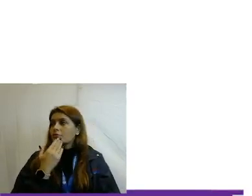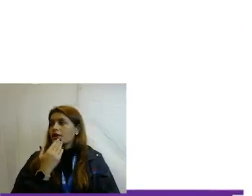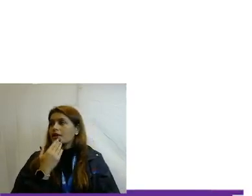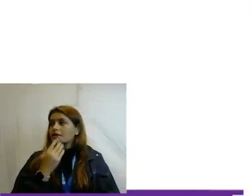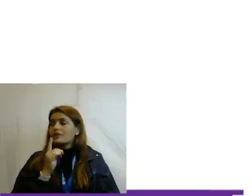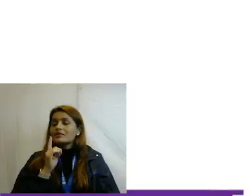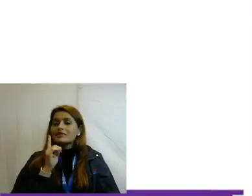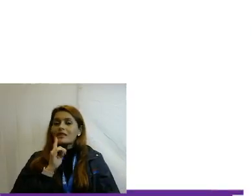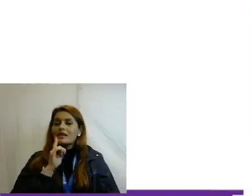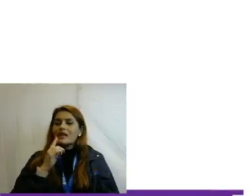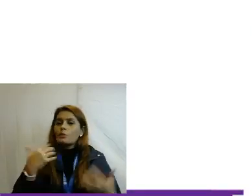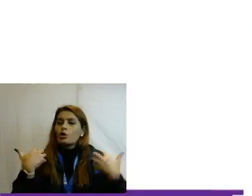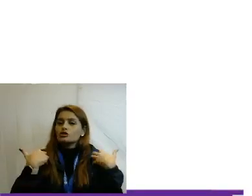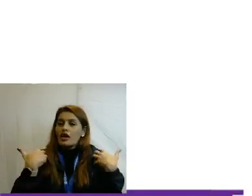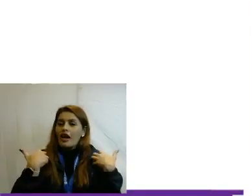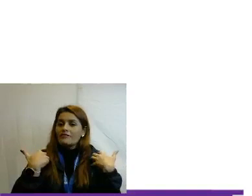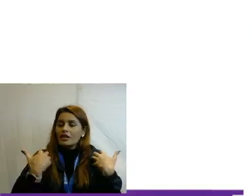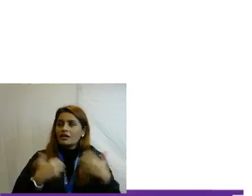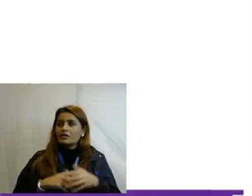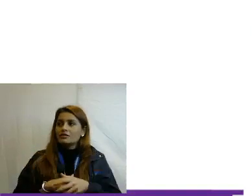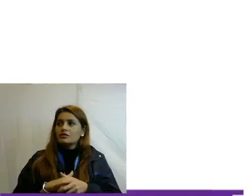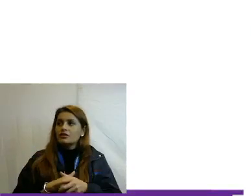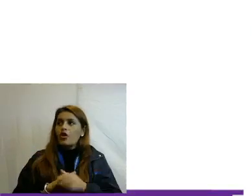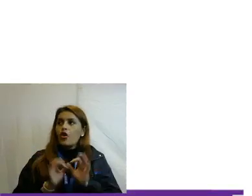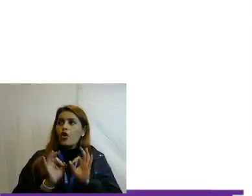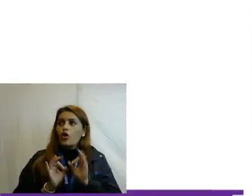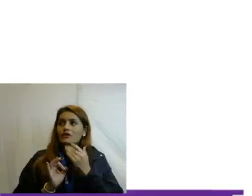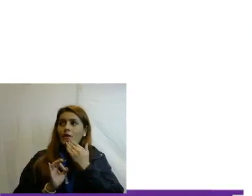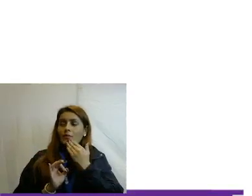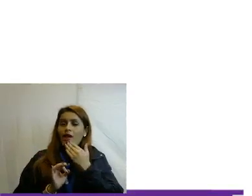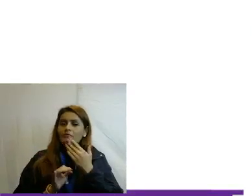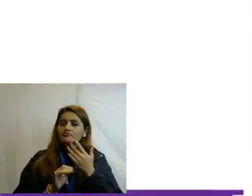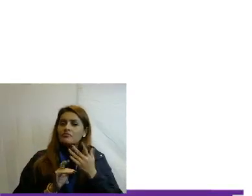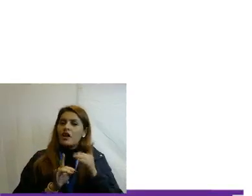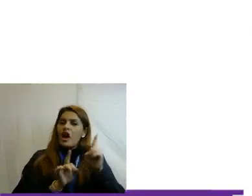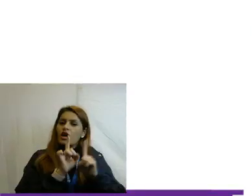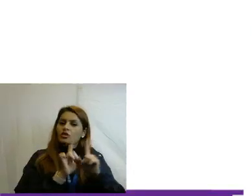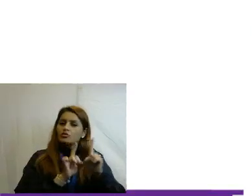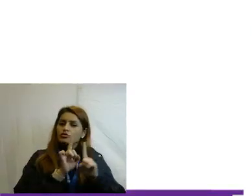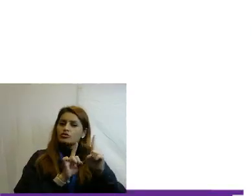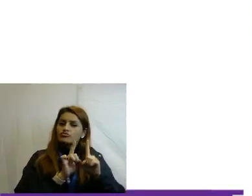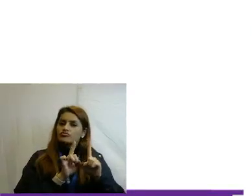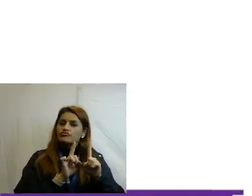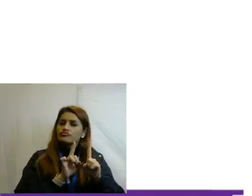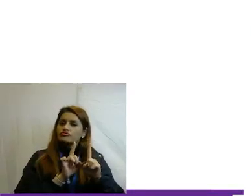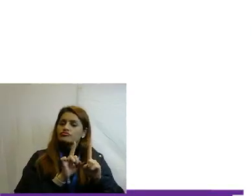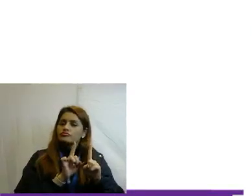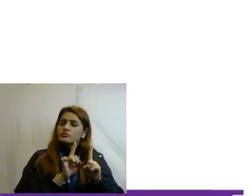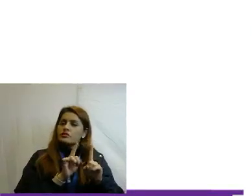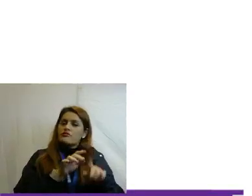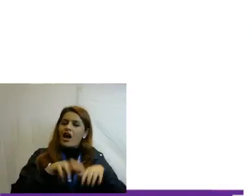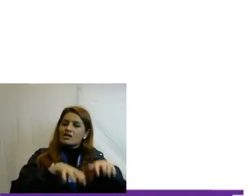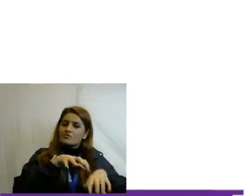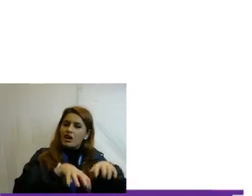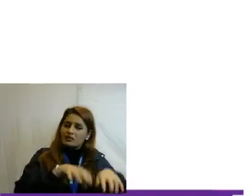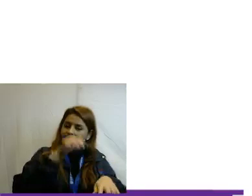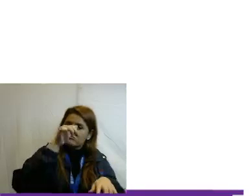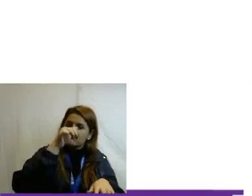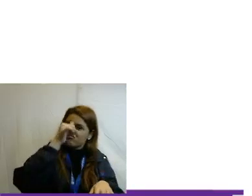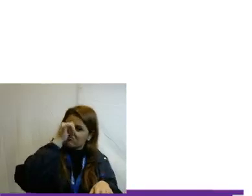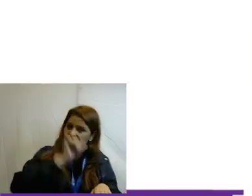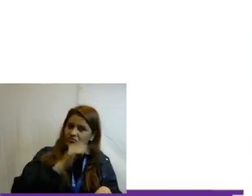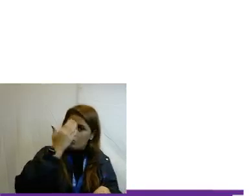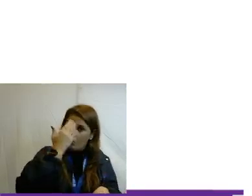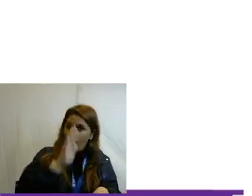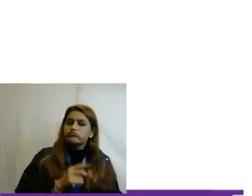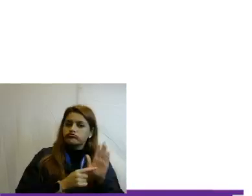tenencia responsable o daño a las mascotas, también queremos recalcar y comentarles a ustedes que tenemos